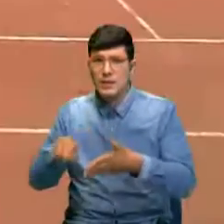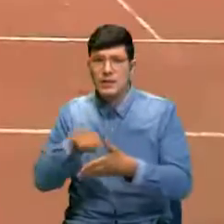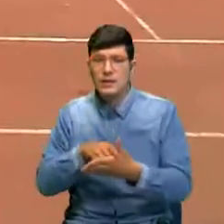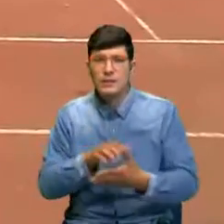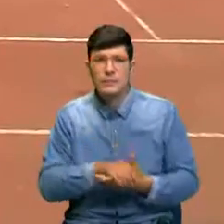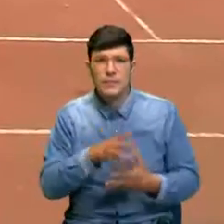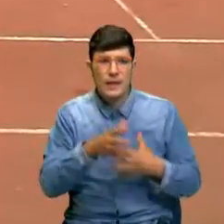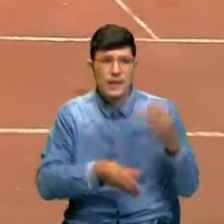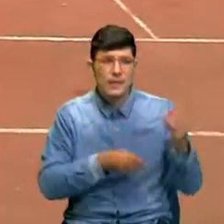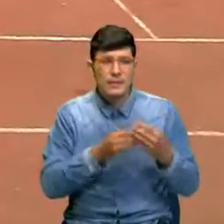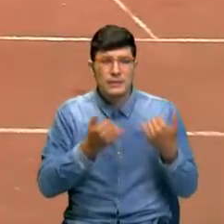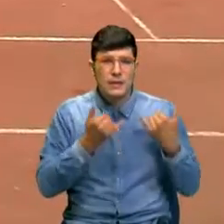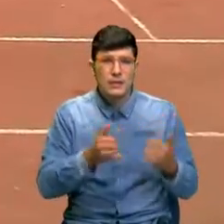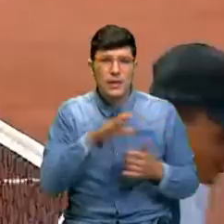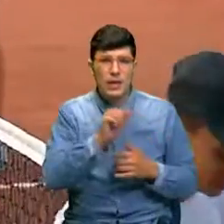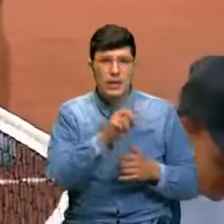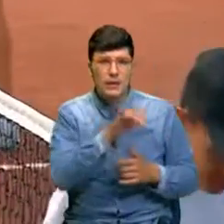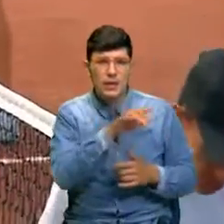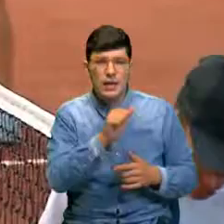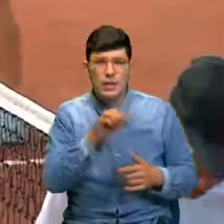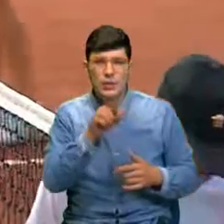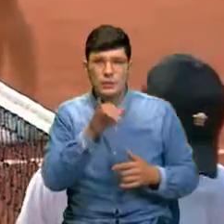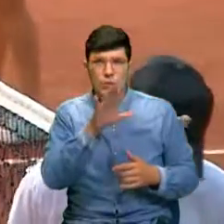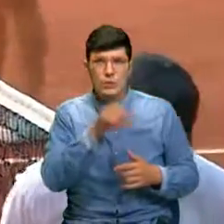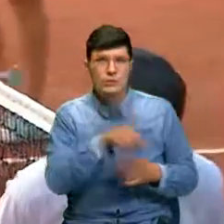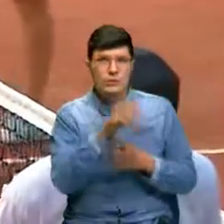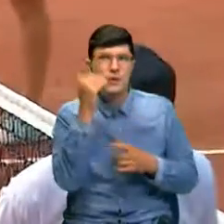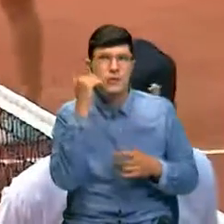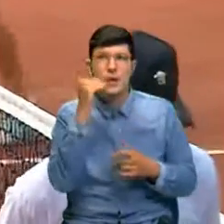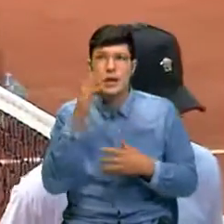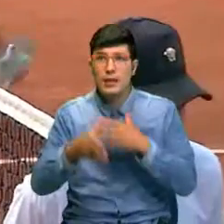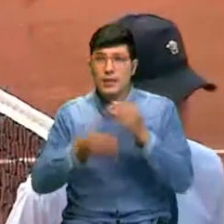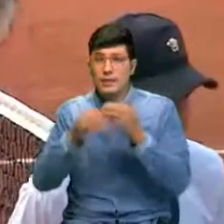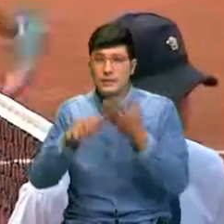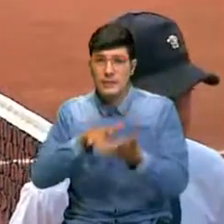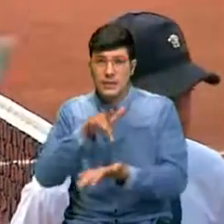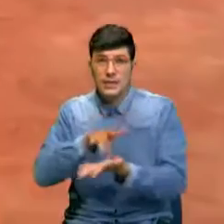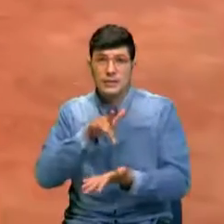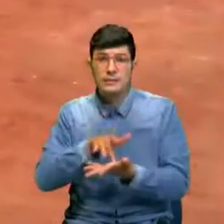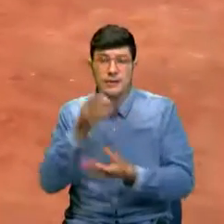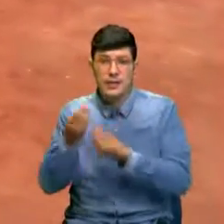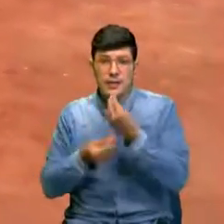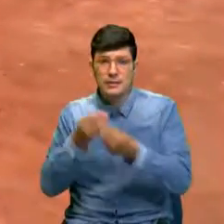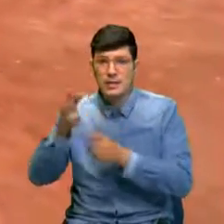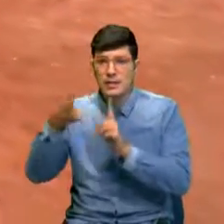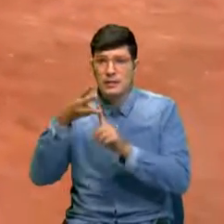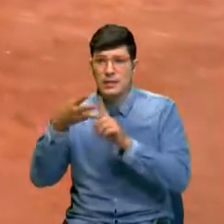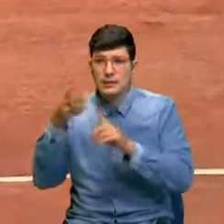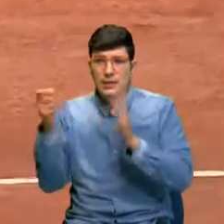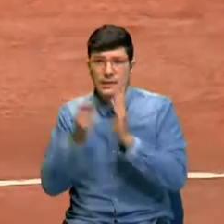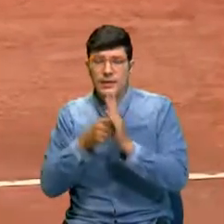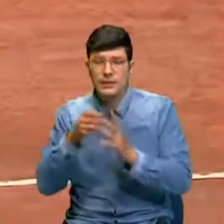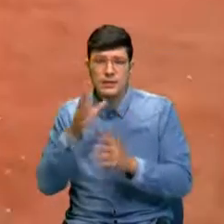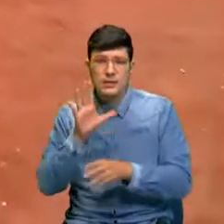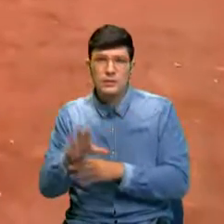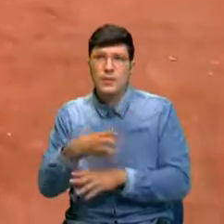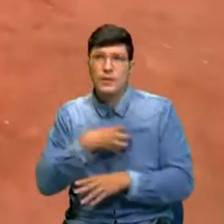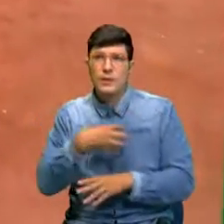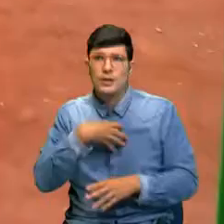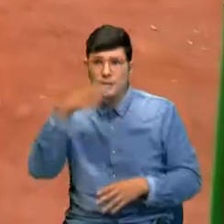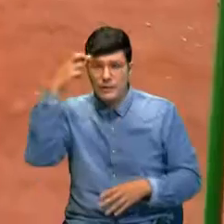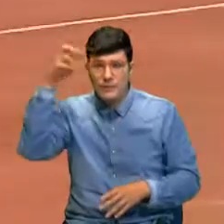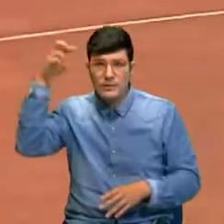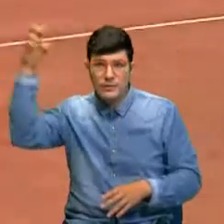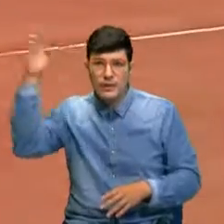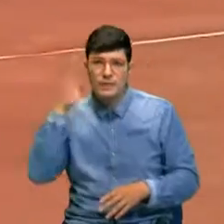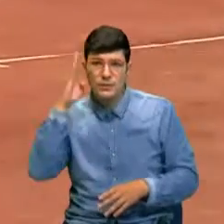Y Camila Osorio por la parte femenina. Asimismo, se confirmó la realización de la tercera edición del torneo profesional futuro